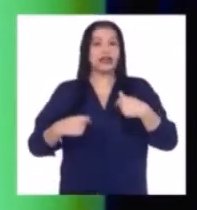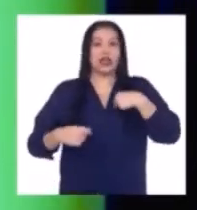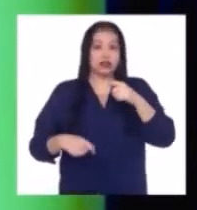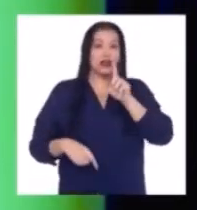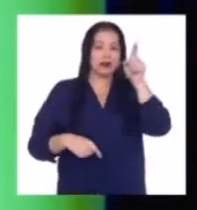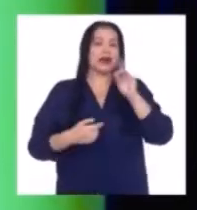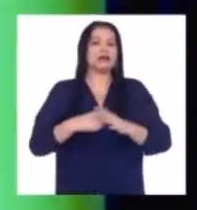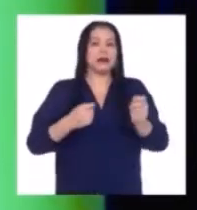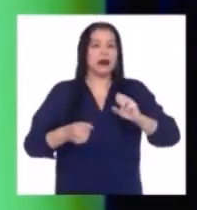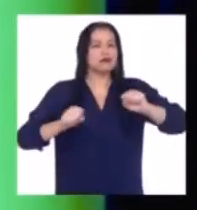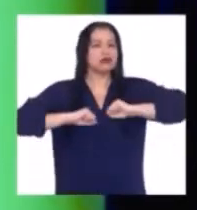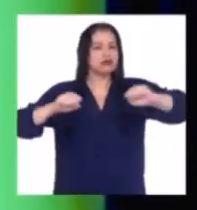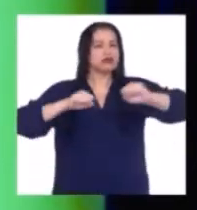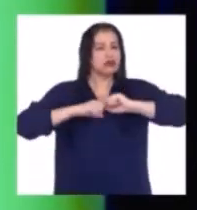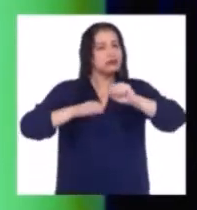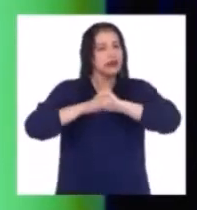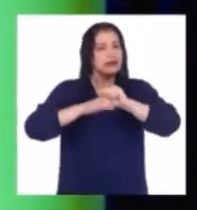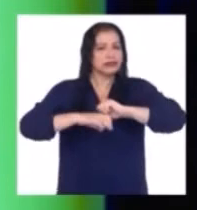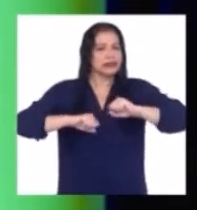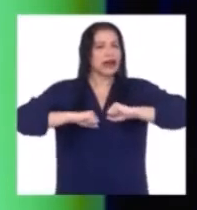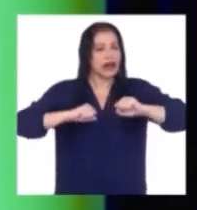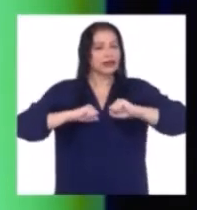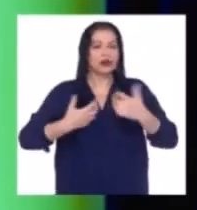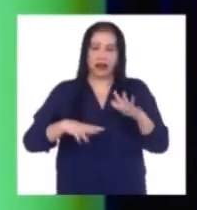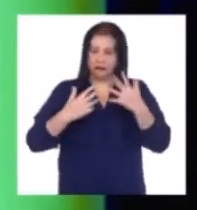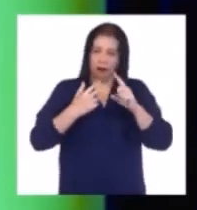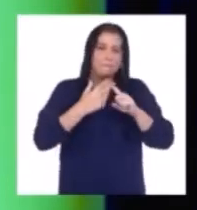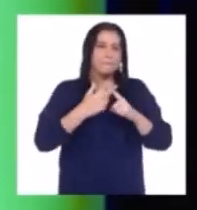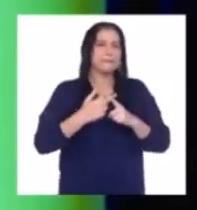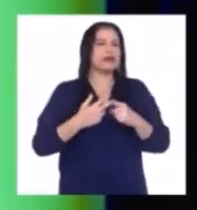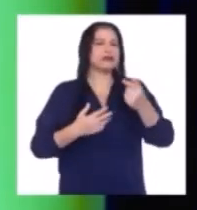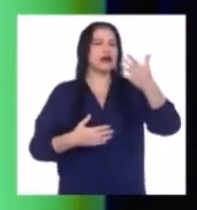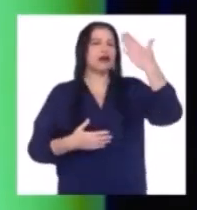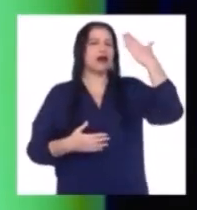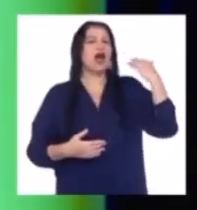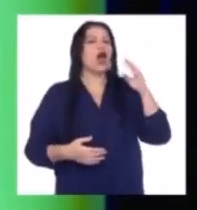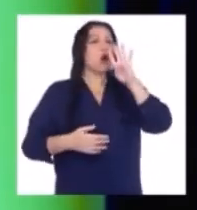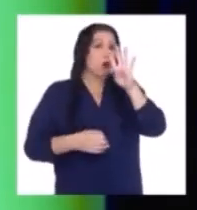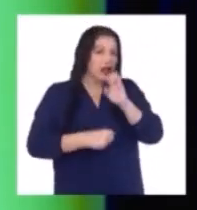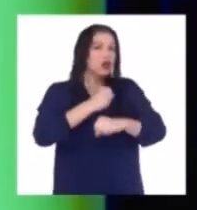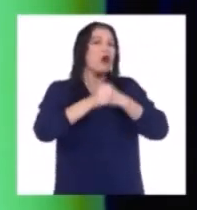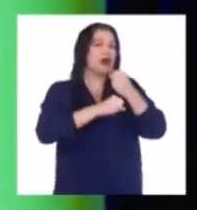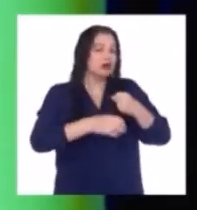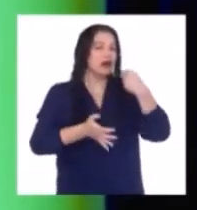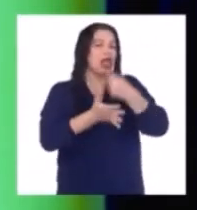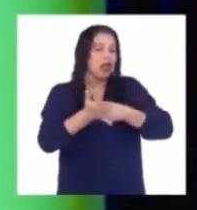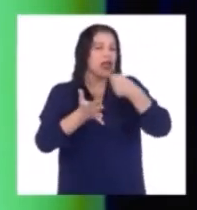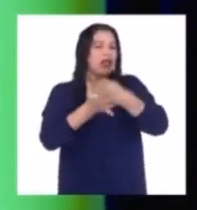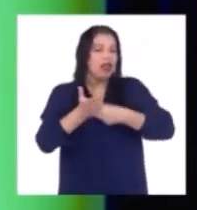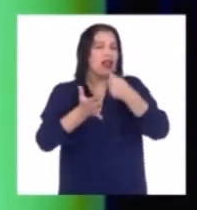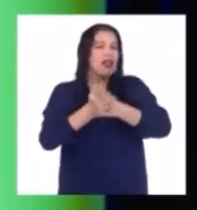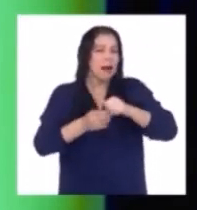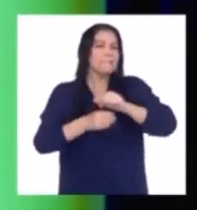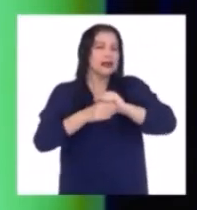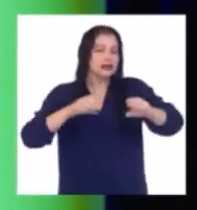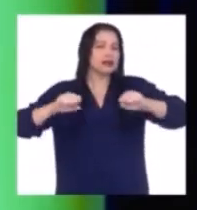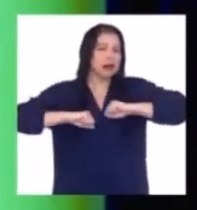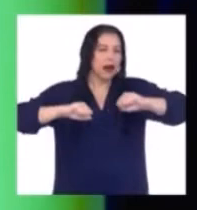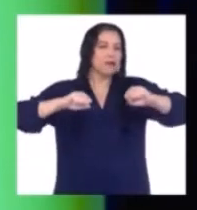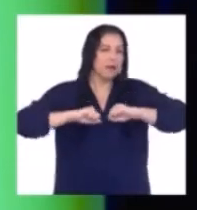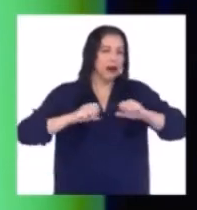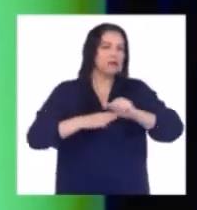para terminar mi entrenamiento, que había empezado hace 4 años atrás. 4 años de